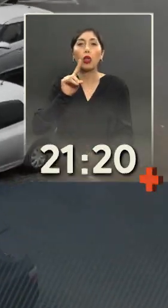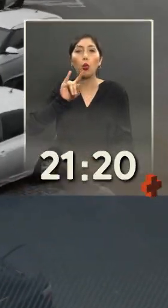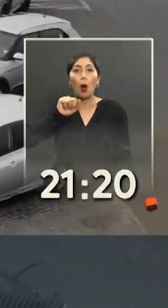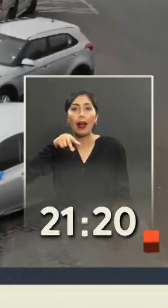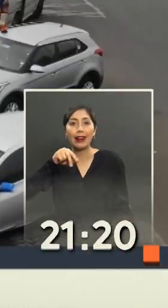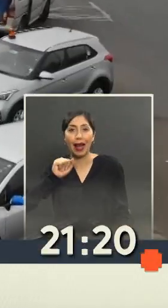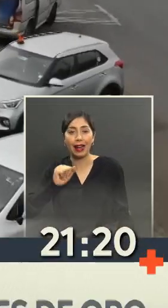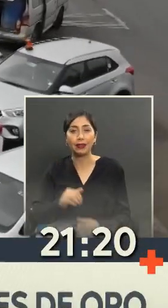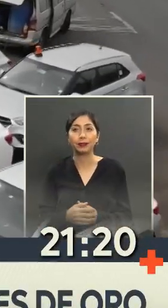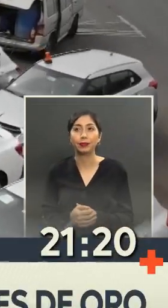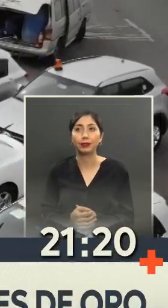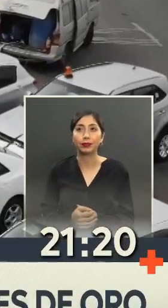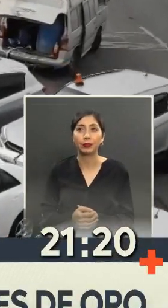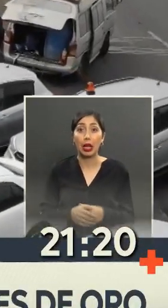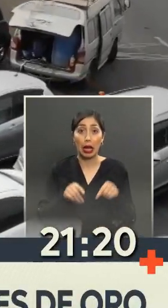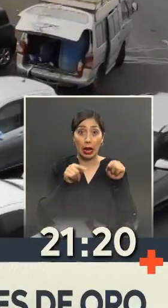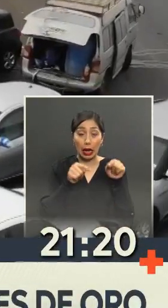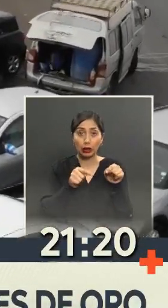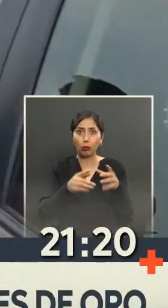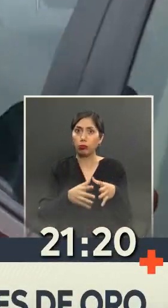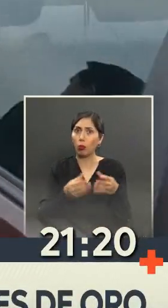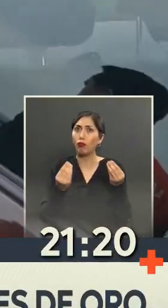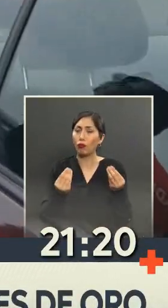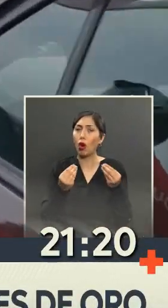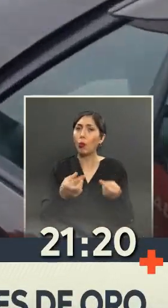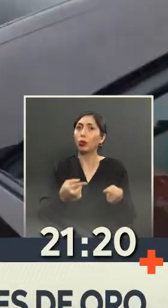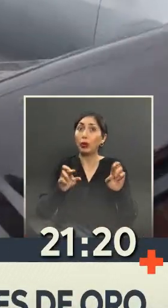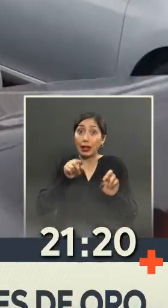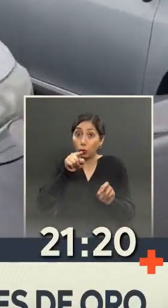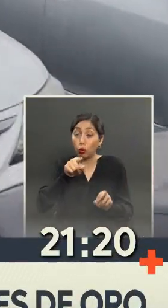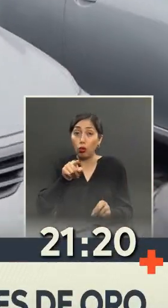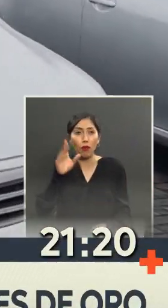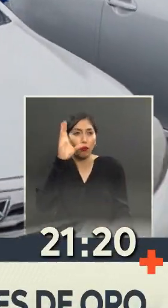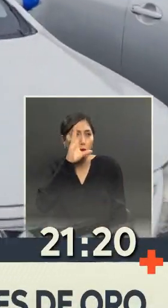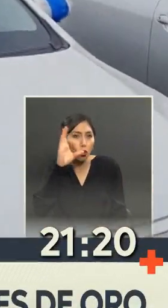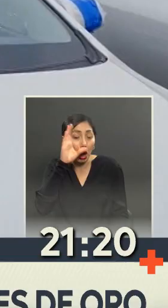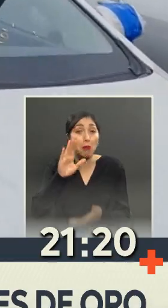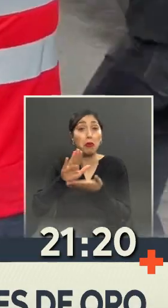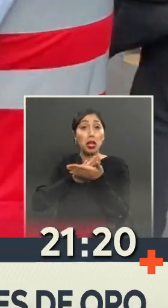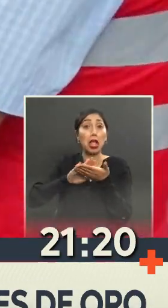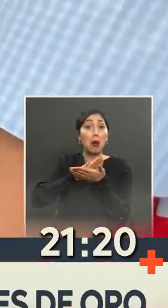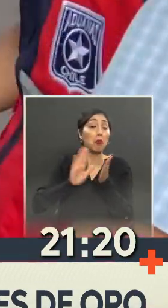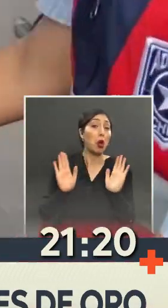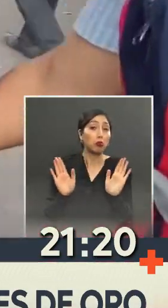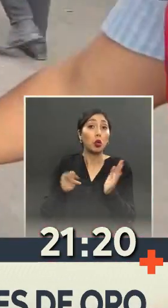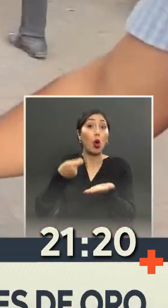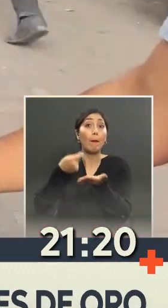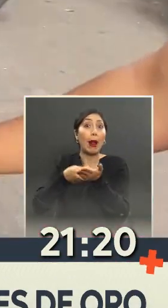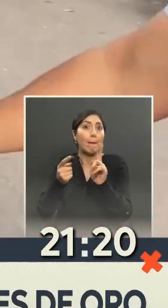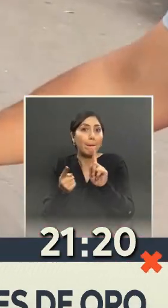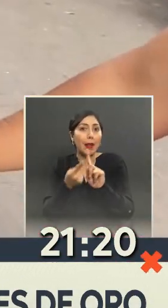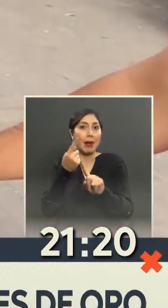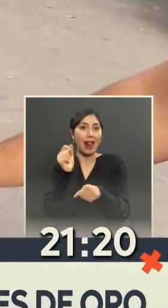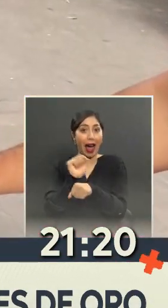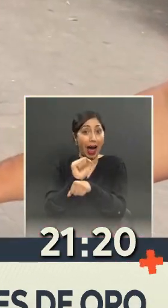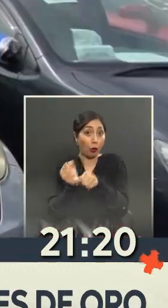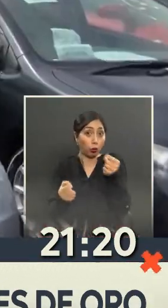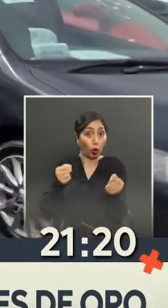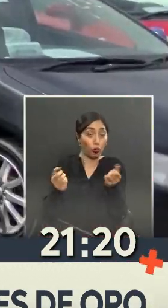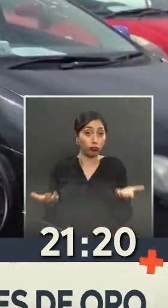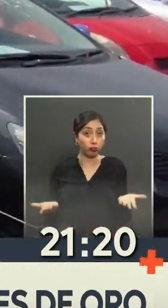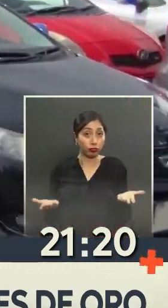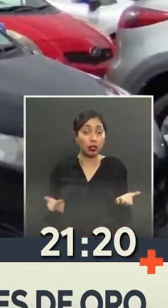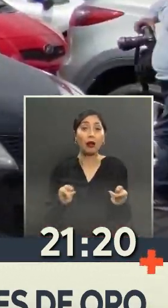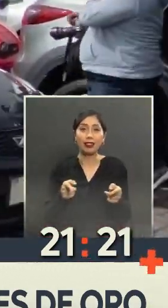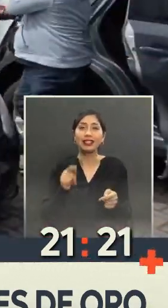podría ser esta la gran oportunidad si usted está buscando por ejemplo renovar o comprar su primer automóvil se trata de la